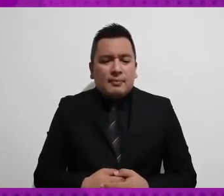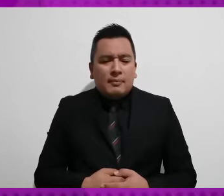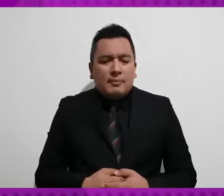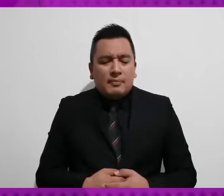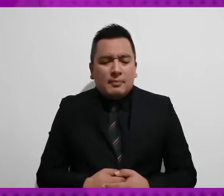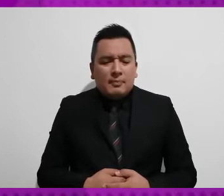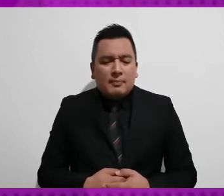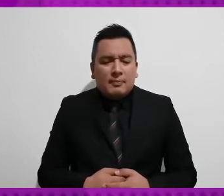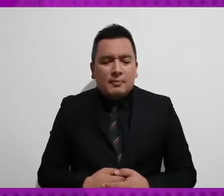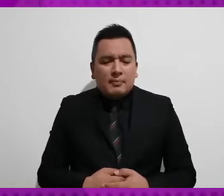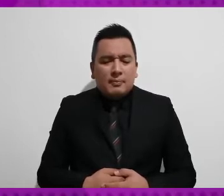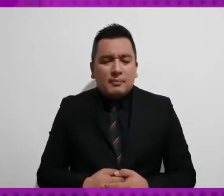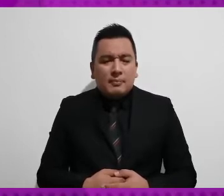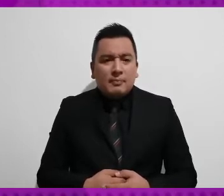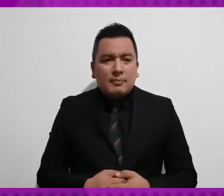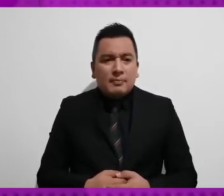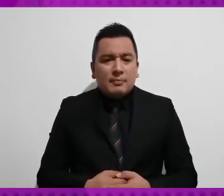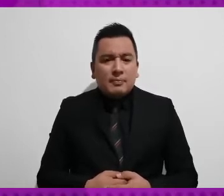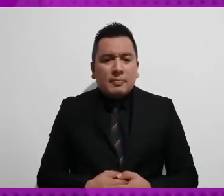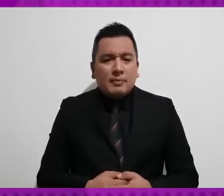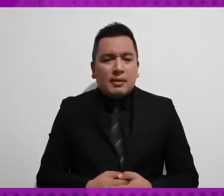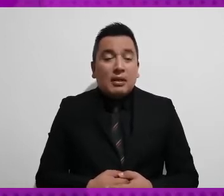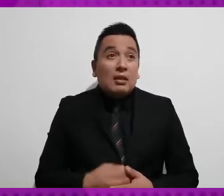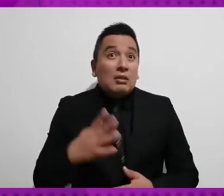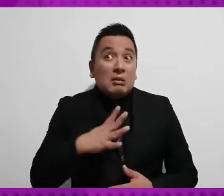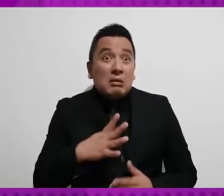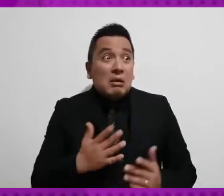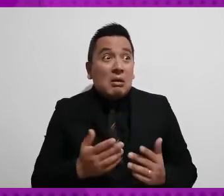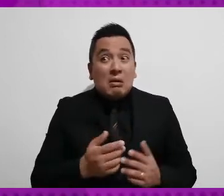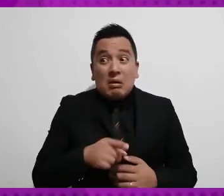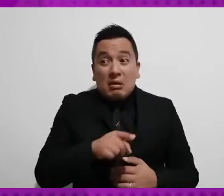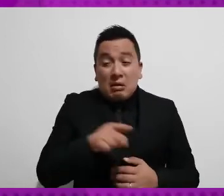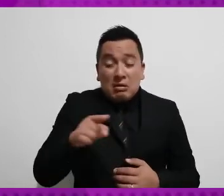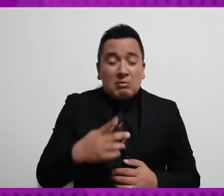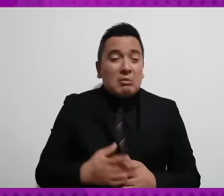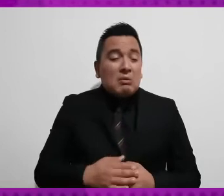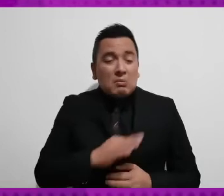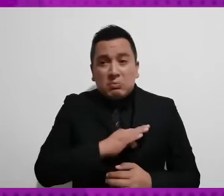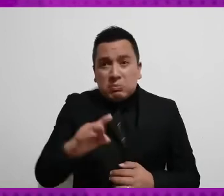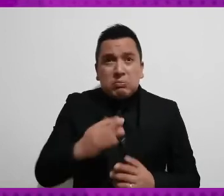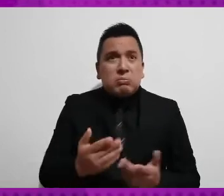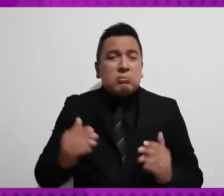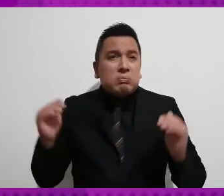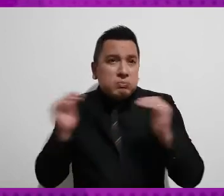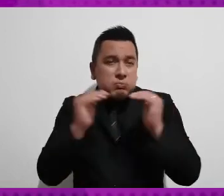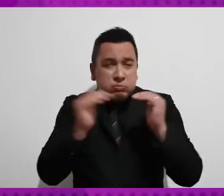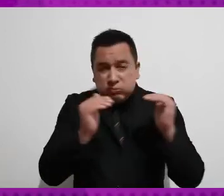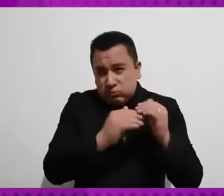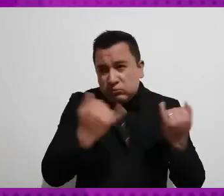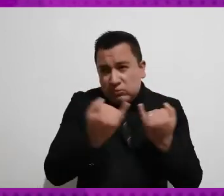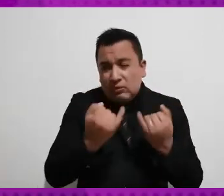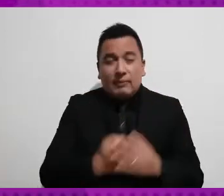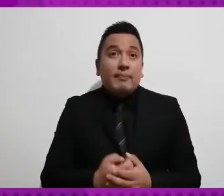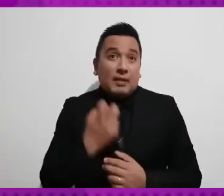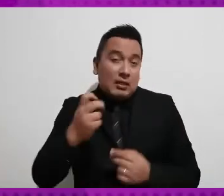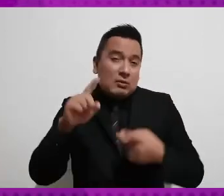mayor expeditez las diferencias estructurales que tenemos. Entonces, esa es una parte que tenemos ahorita respecto al